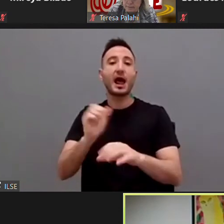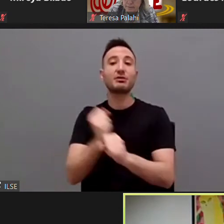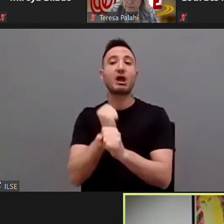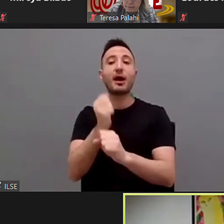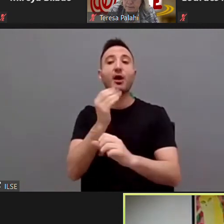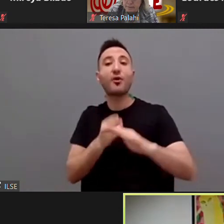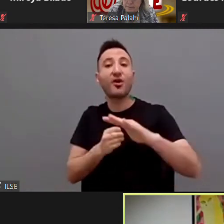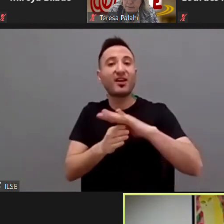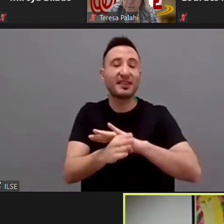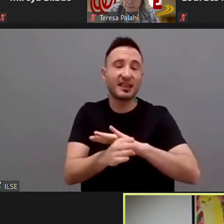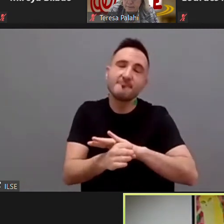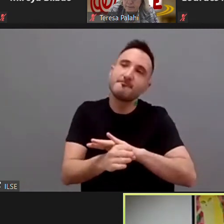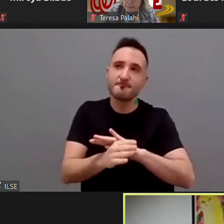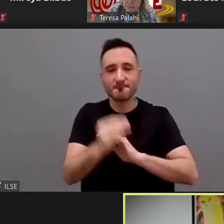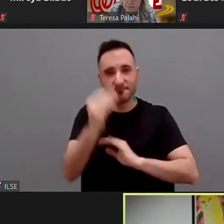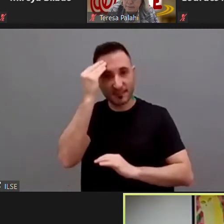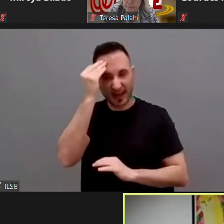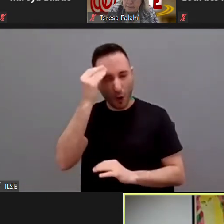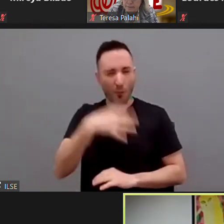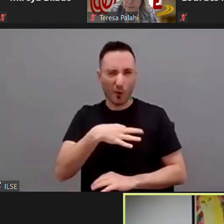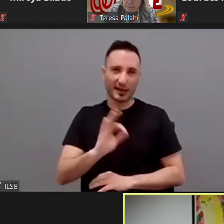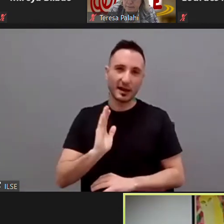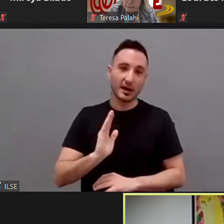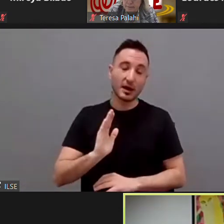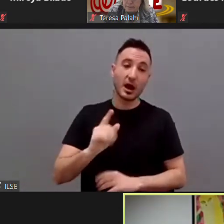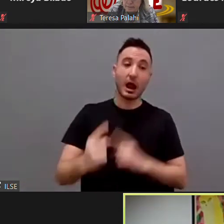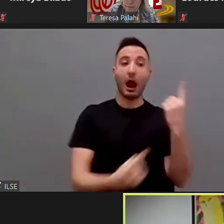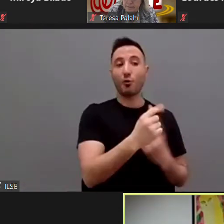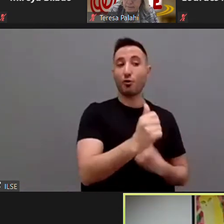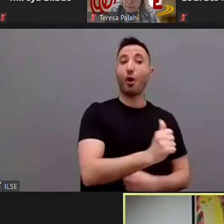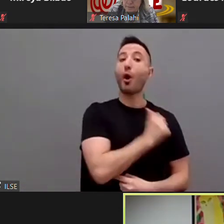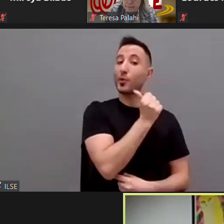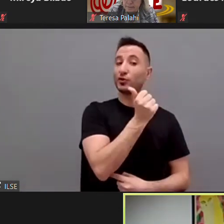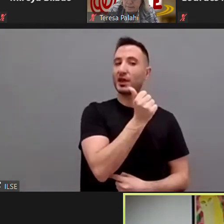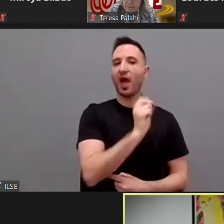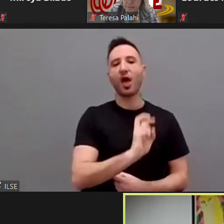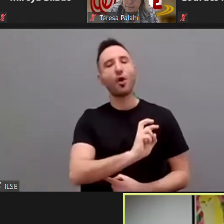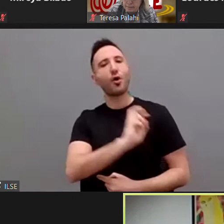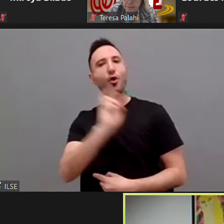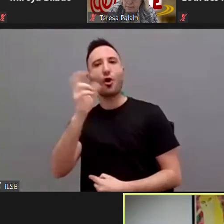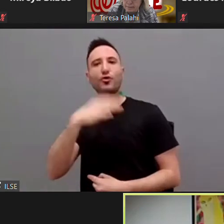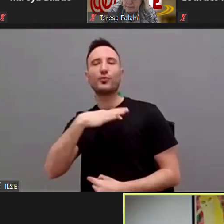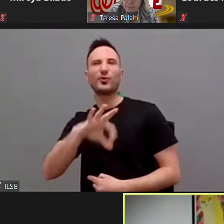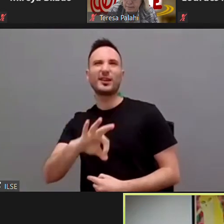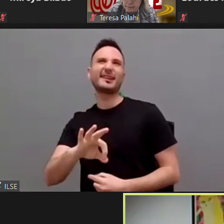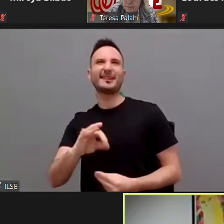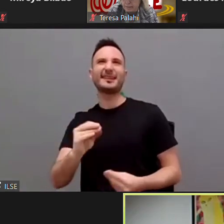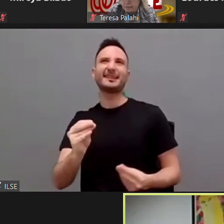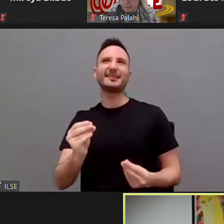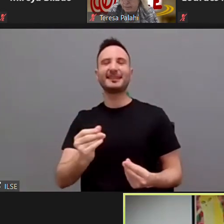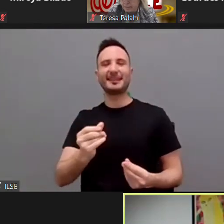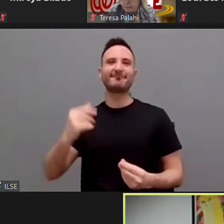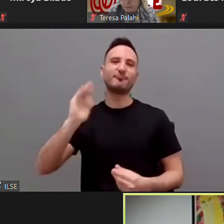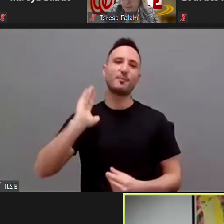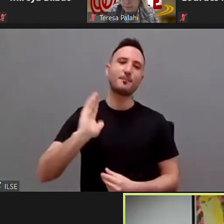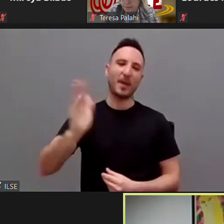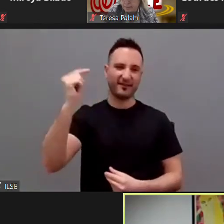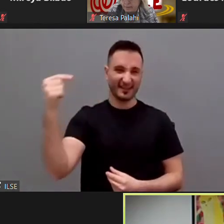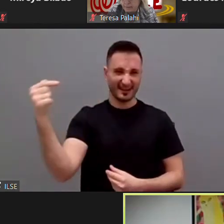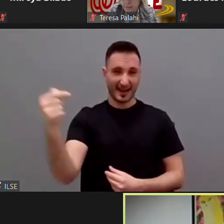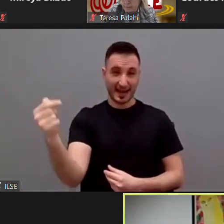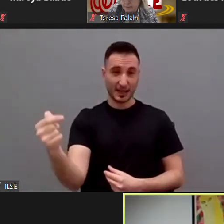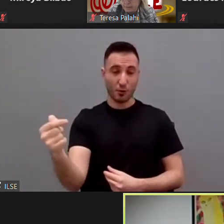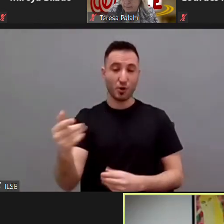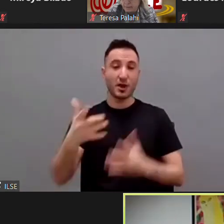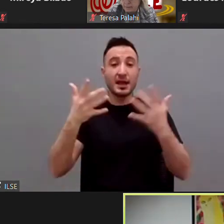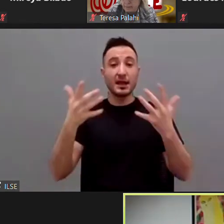con lo cual para muchos puede ser una oportunidad, pero para otros puede tener también consecuencias negativas y en ese sentido